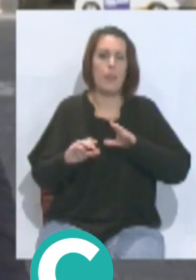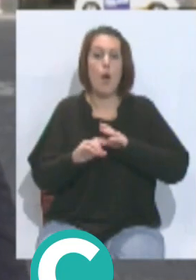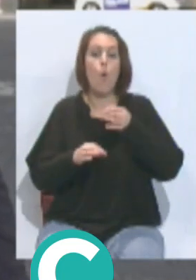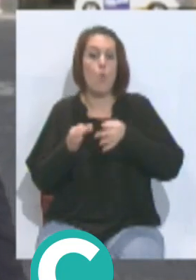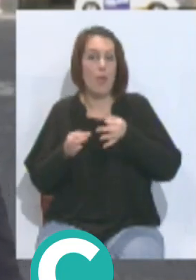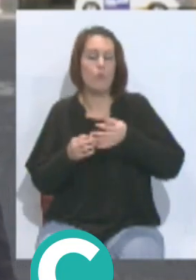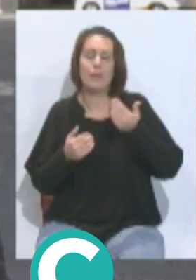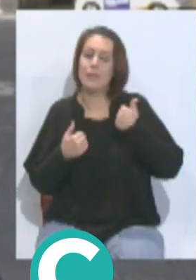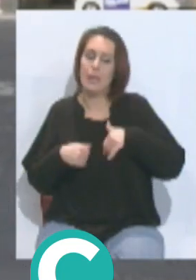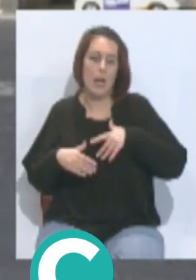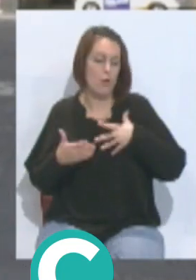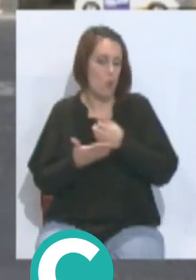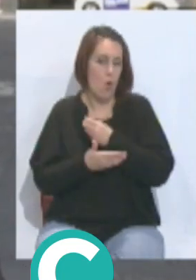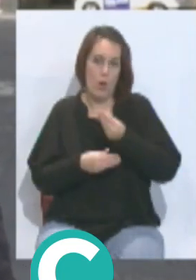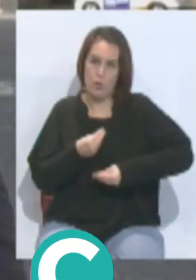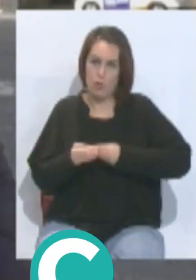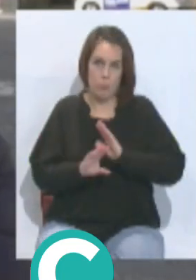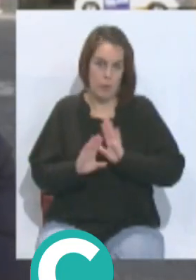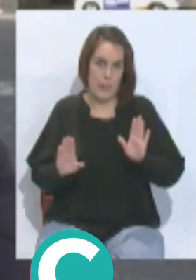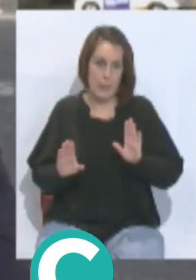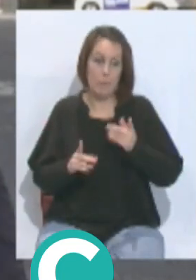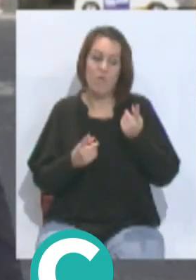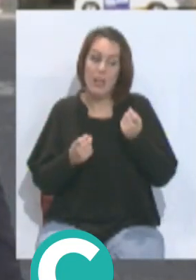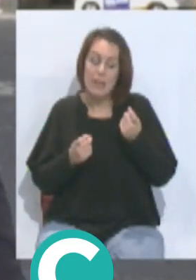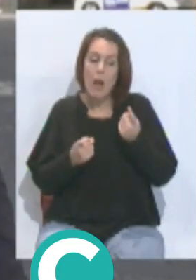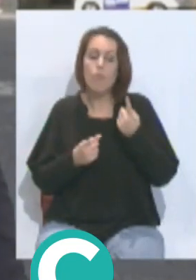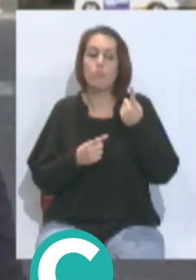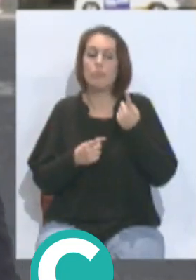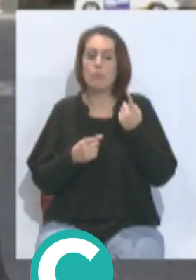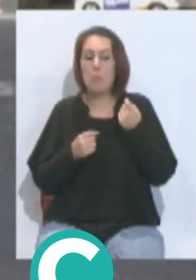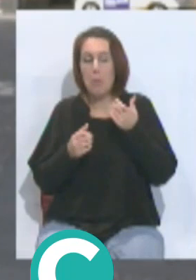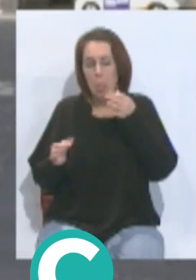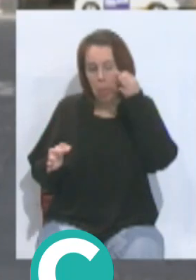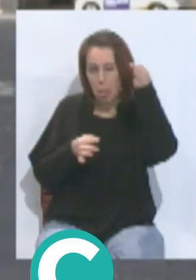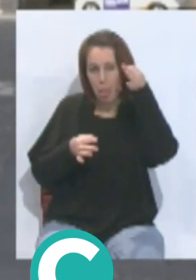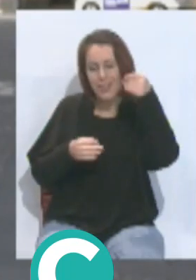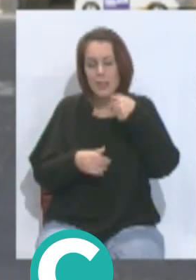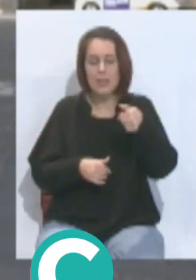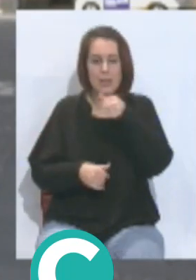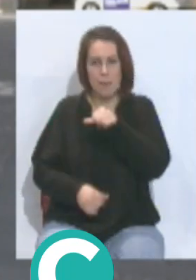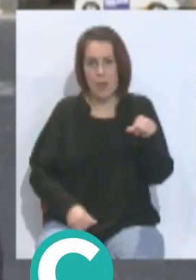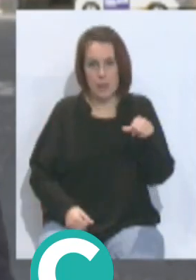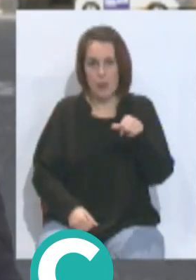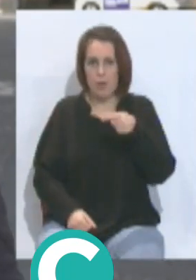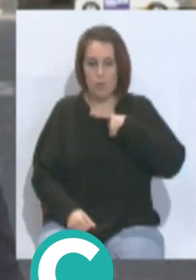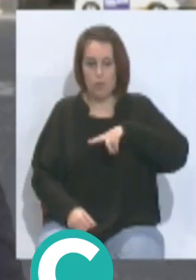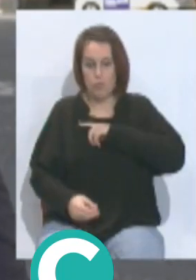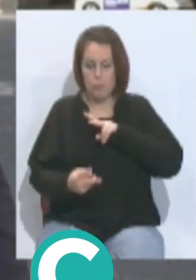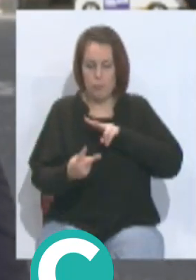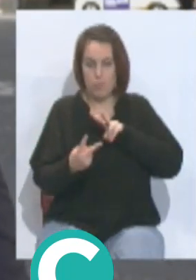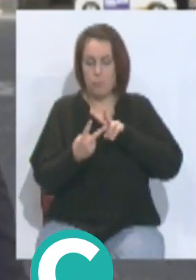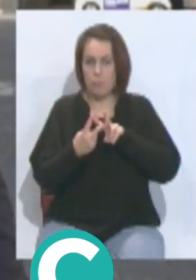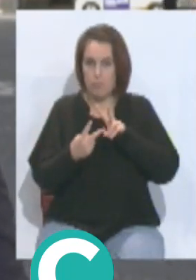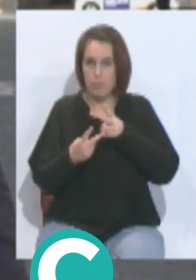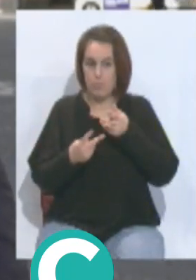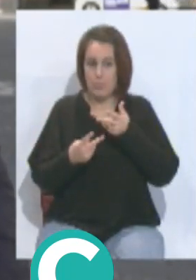pues eso ya está prácticamente hecho, ¿no? Falta limar unos pocos de flecos, que durante esta semana pues nos veremos